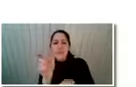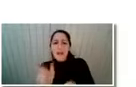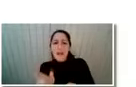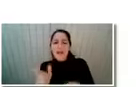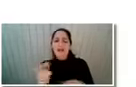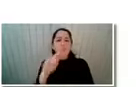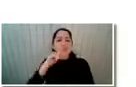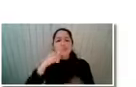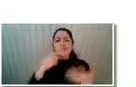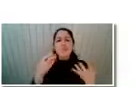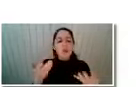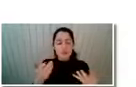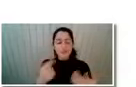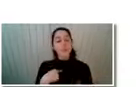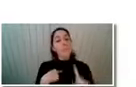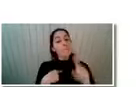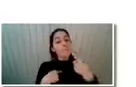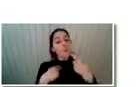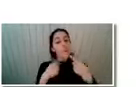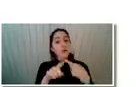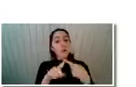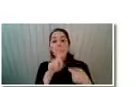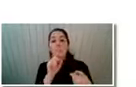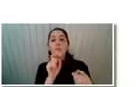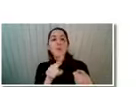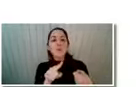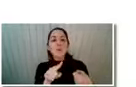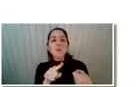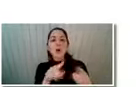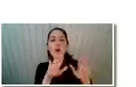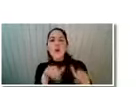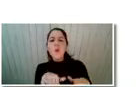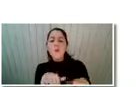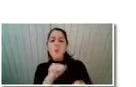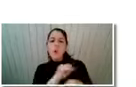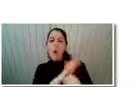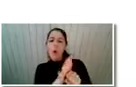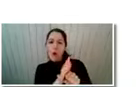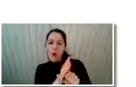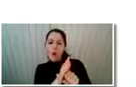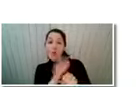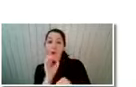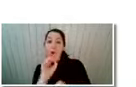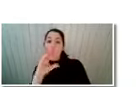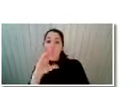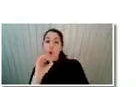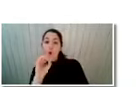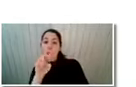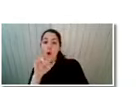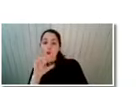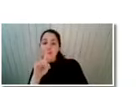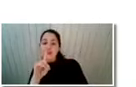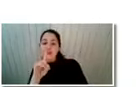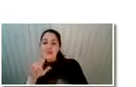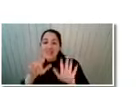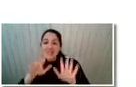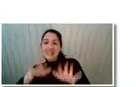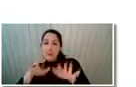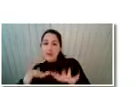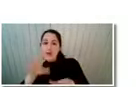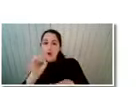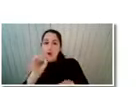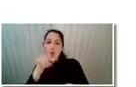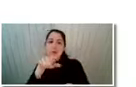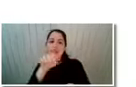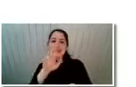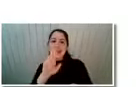aparece aquí en esta pregunta es si es lo mismo decir coronavirus, COVID-19 o SARS-CoV-2. Y